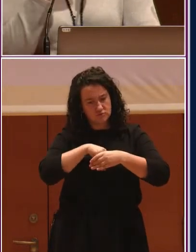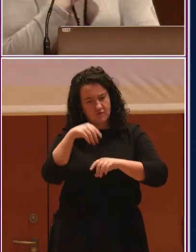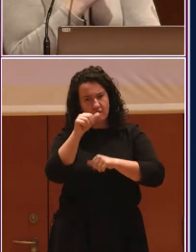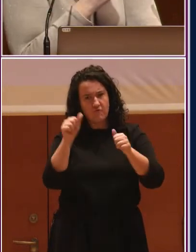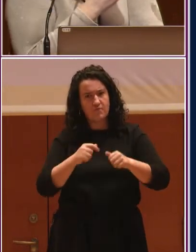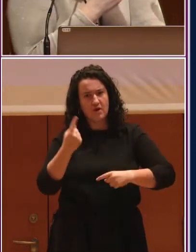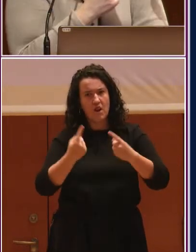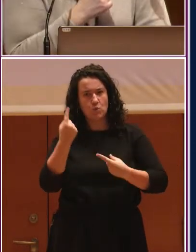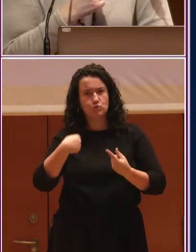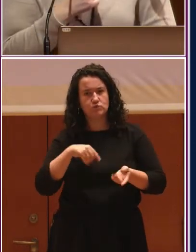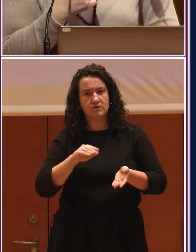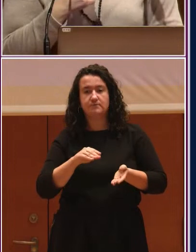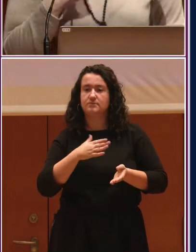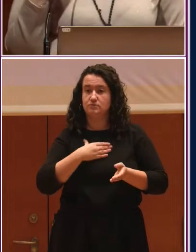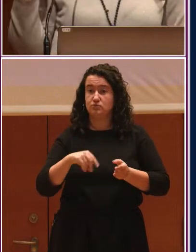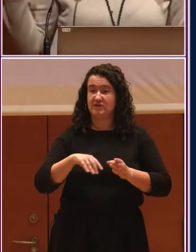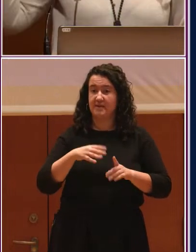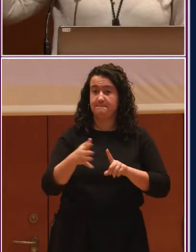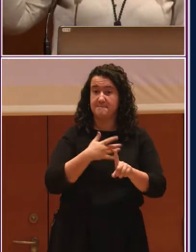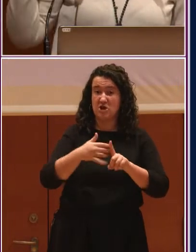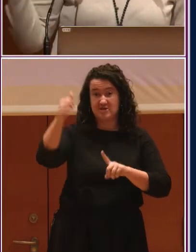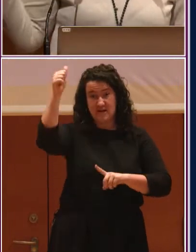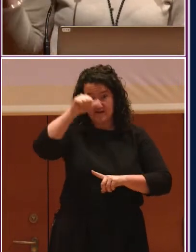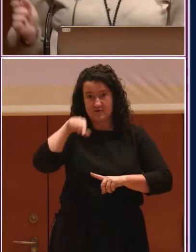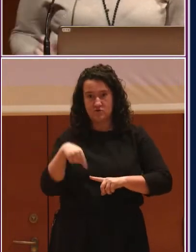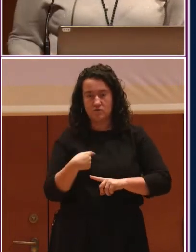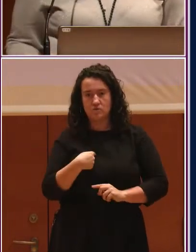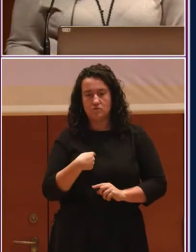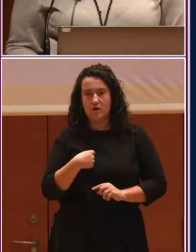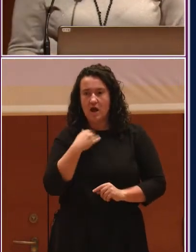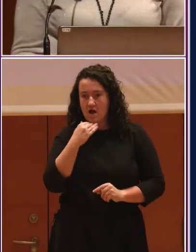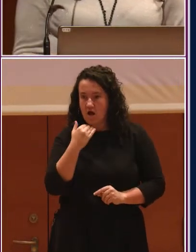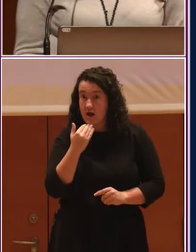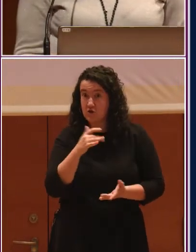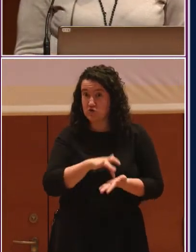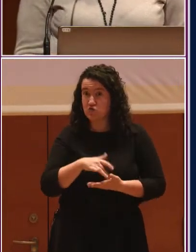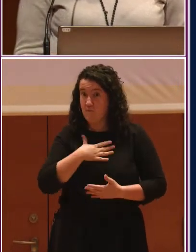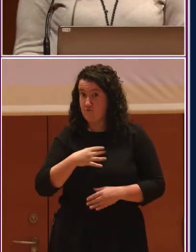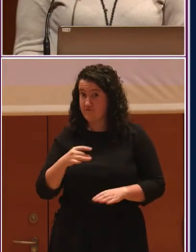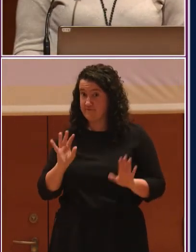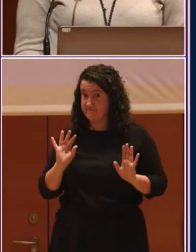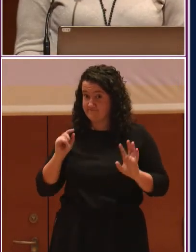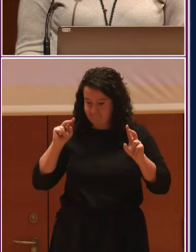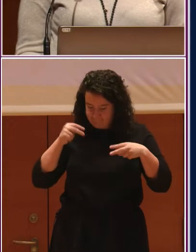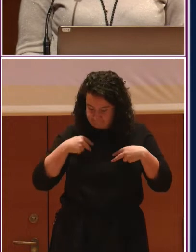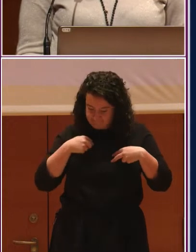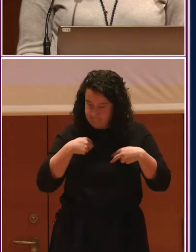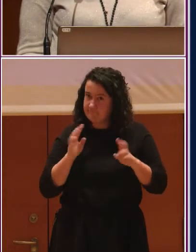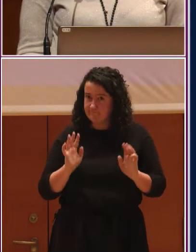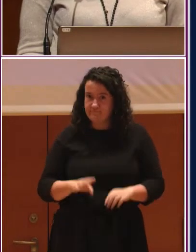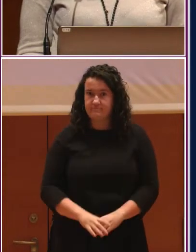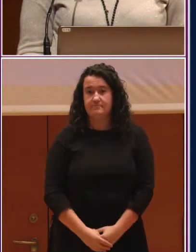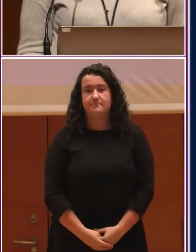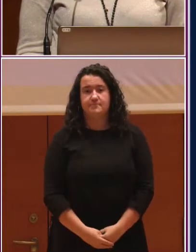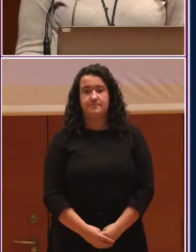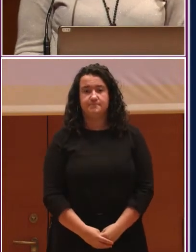llegan a otra reflexión personal y se dan cuenta que a ellas también les ocurren y en